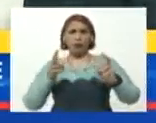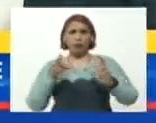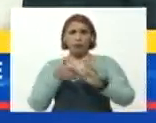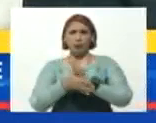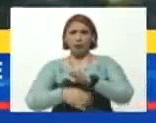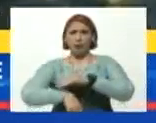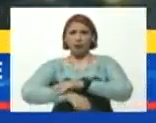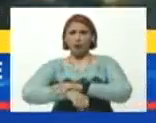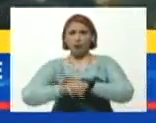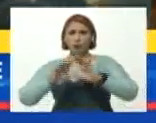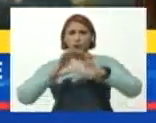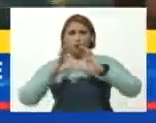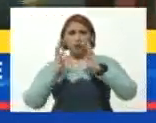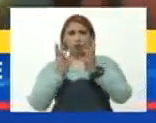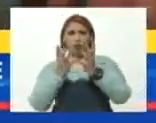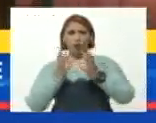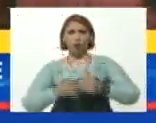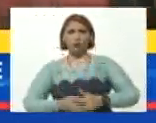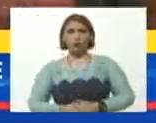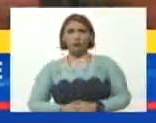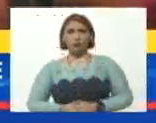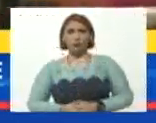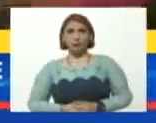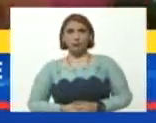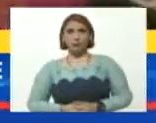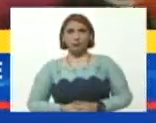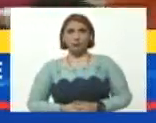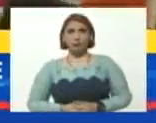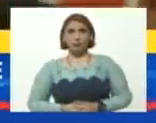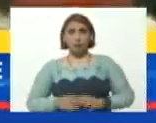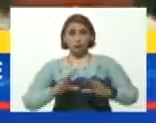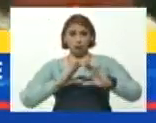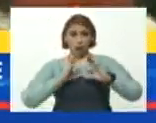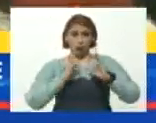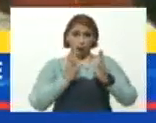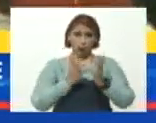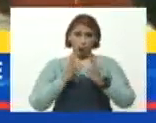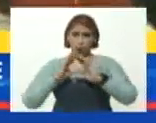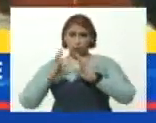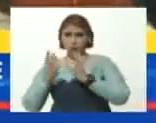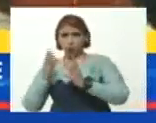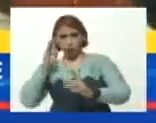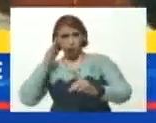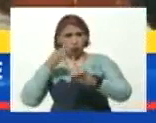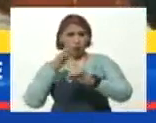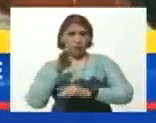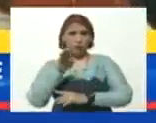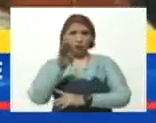fútbol mundial, de los mundiales de fútbol hacia el futuro,